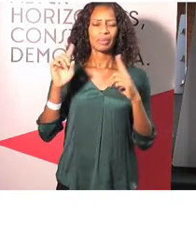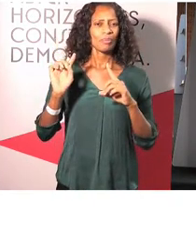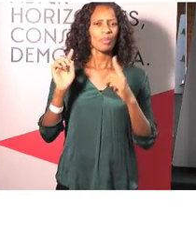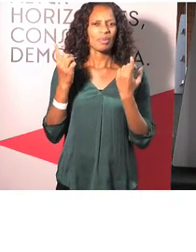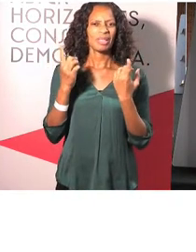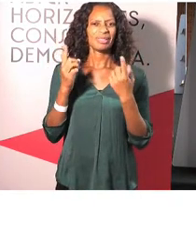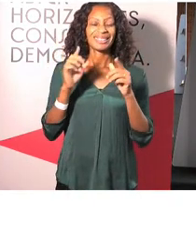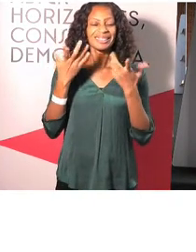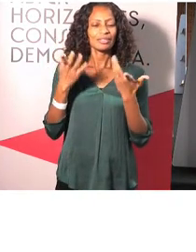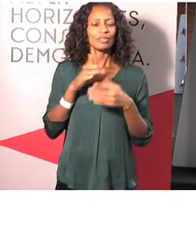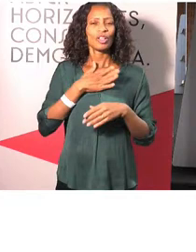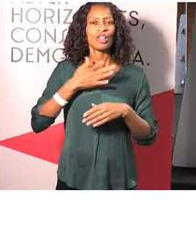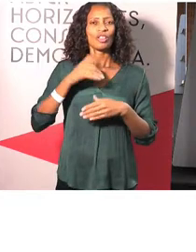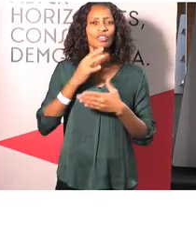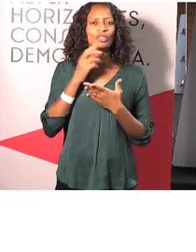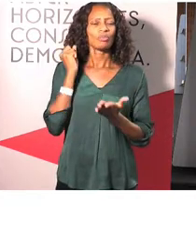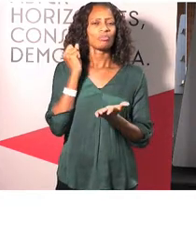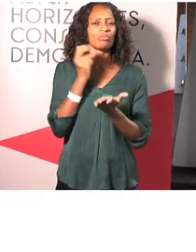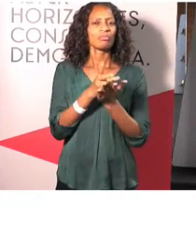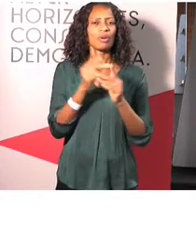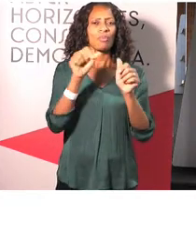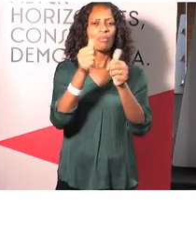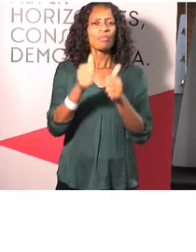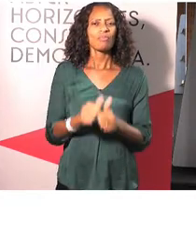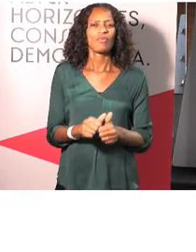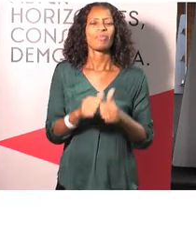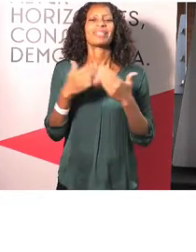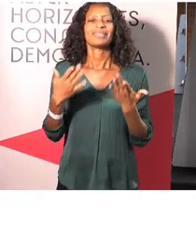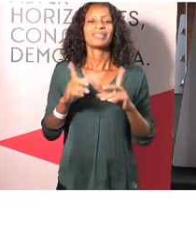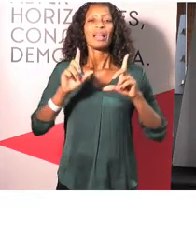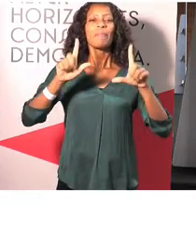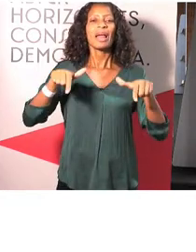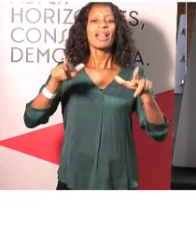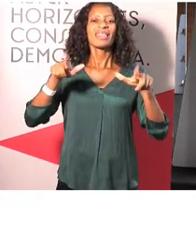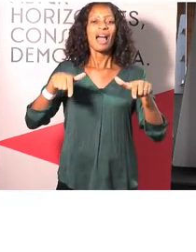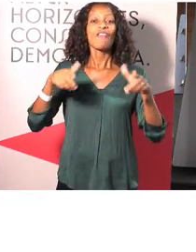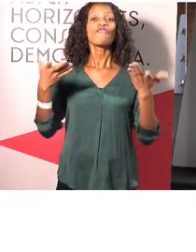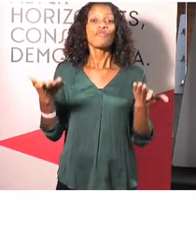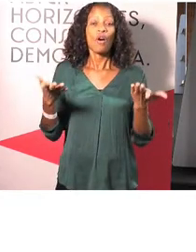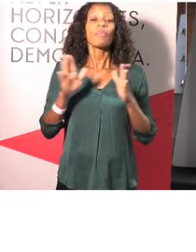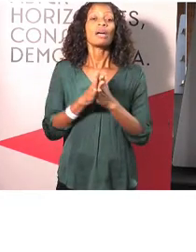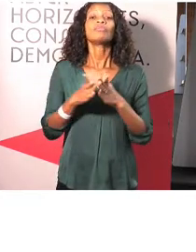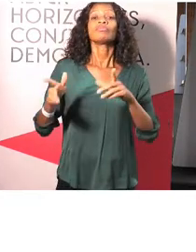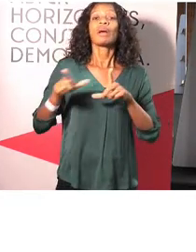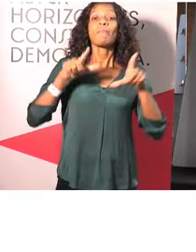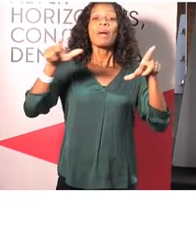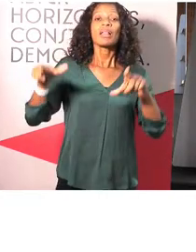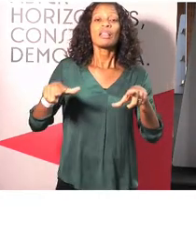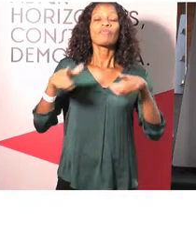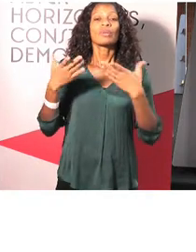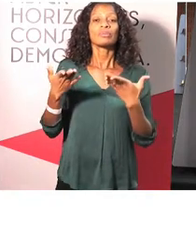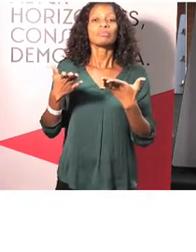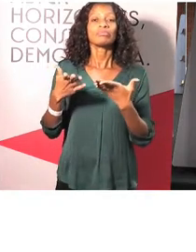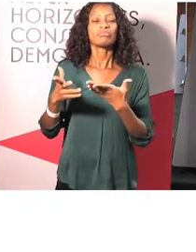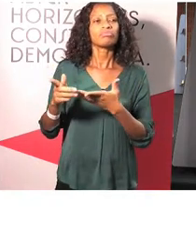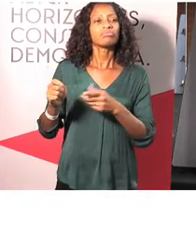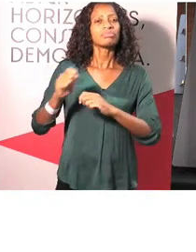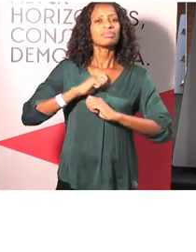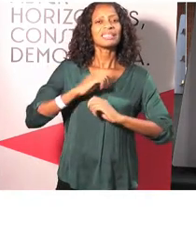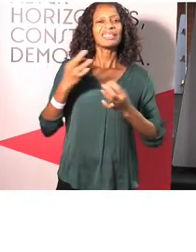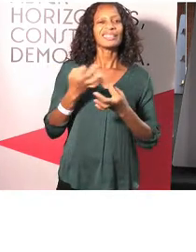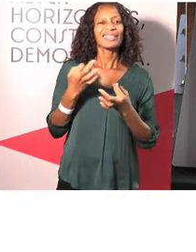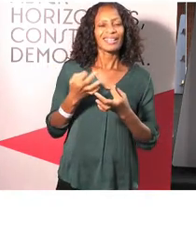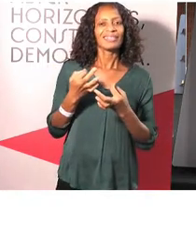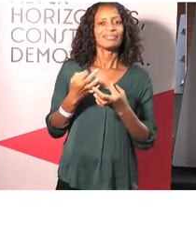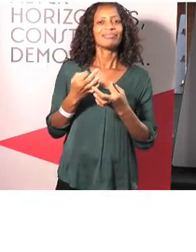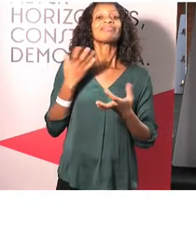Estamos apostando por un modelo de economía de plataforma. Esta transición de las fábricas a la economía de plataforma está favoreciendo que la organización de la